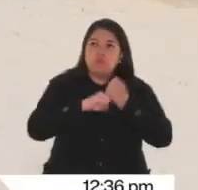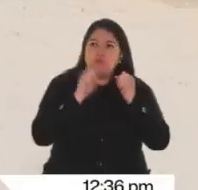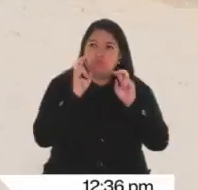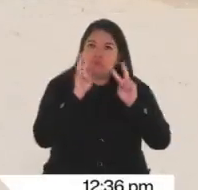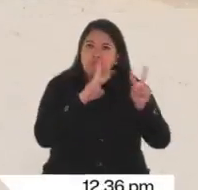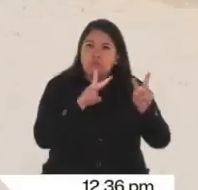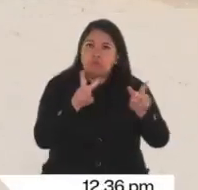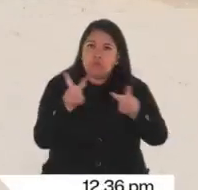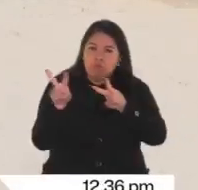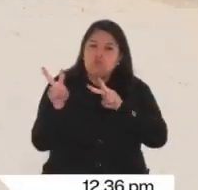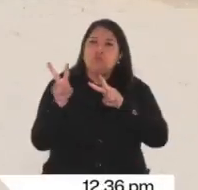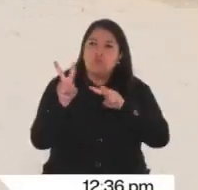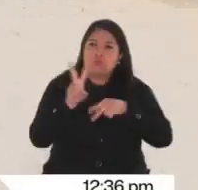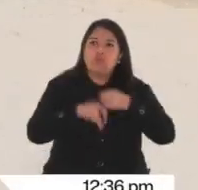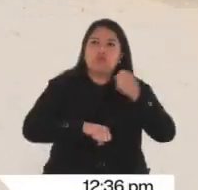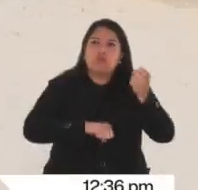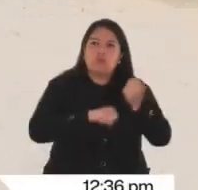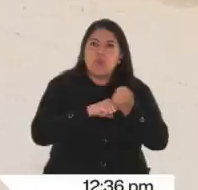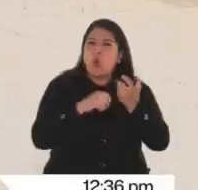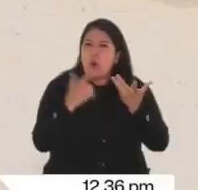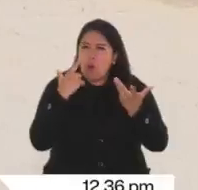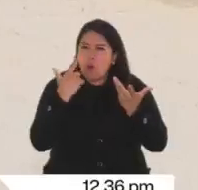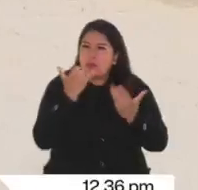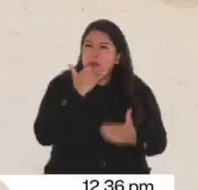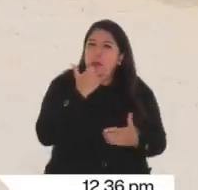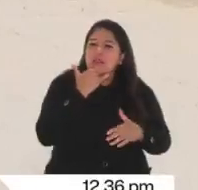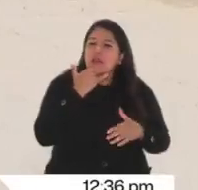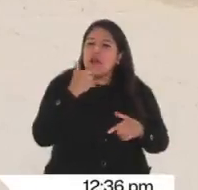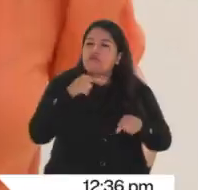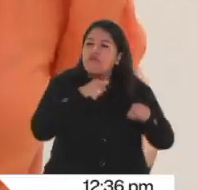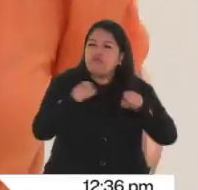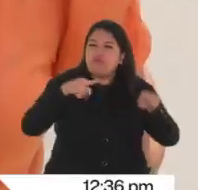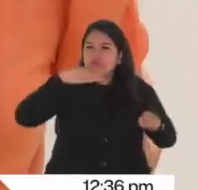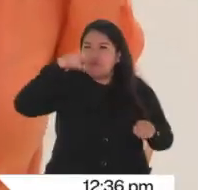esta situación y sobre todo a cómo se comporta la ciudad. Ustedes tienen más noticias.